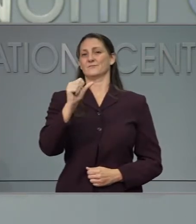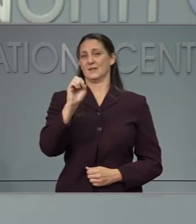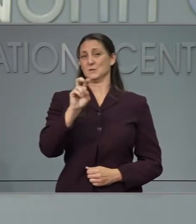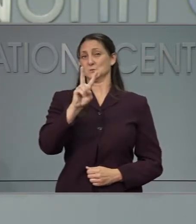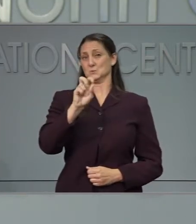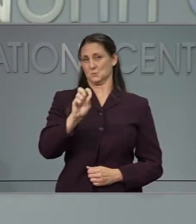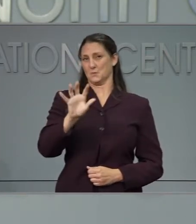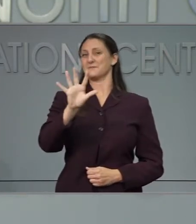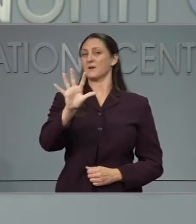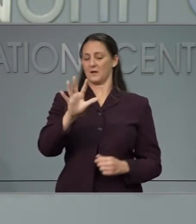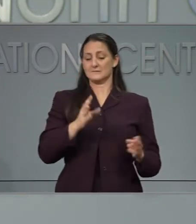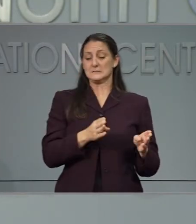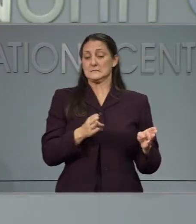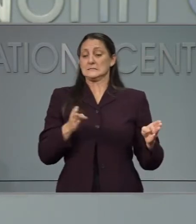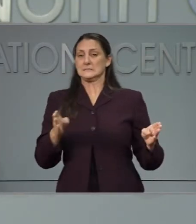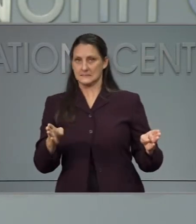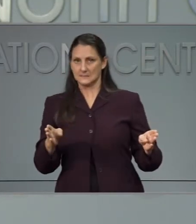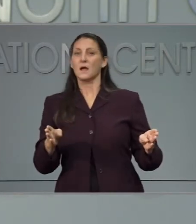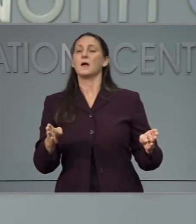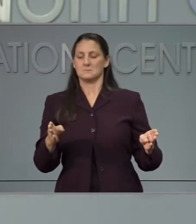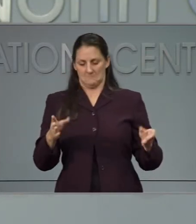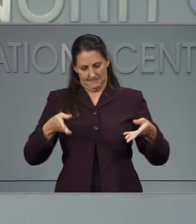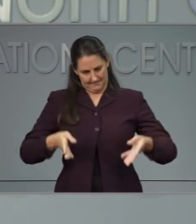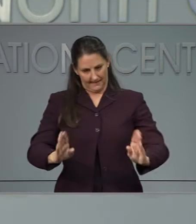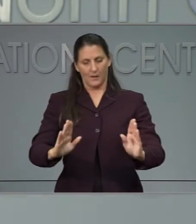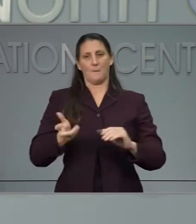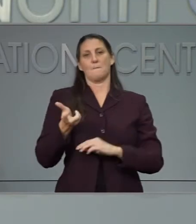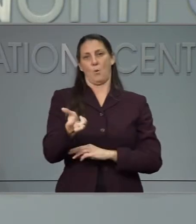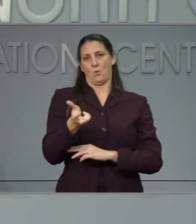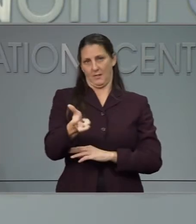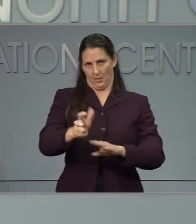ciertas restricciones y con capacidad del 30%.